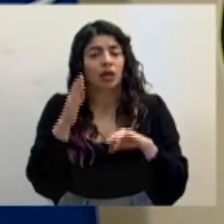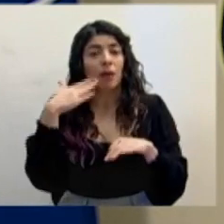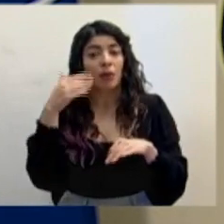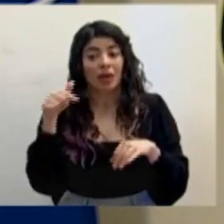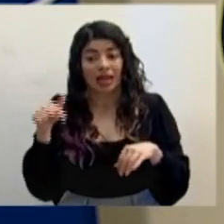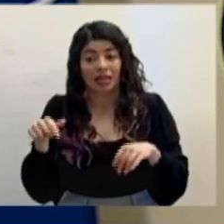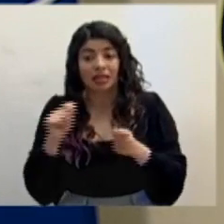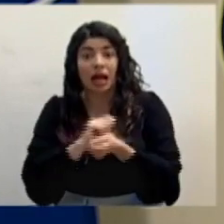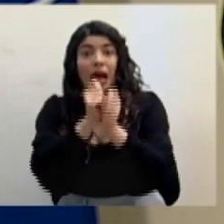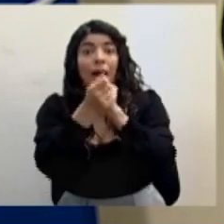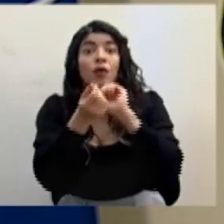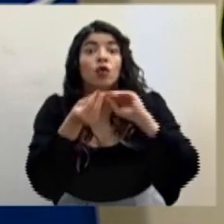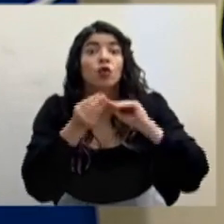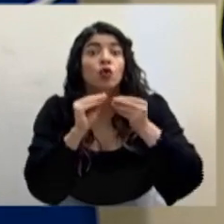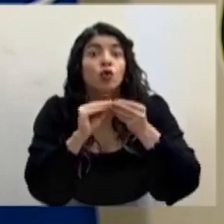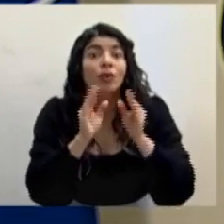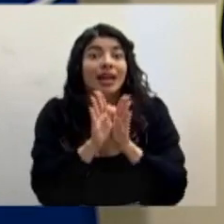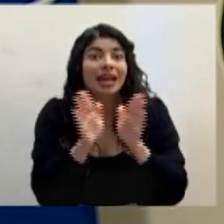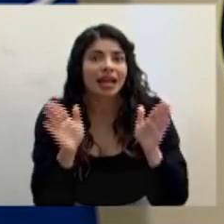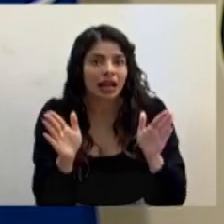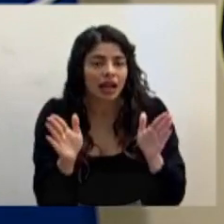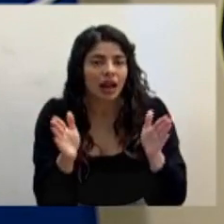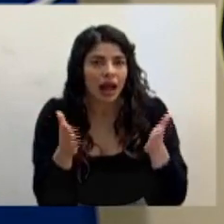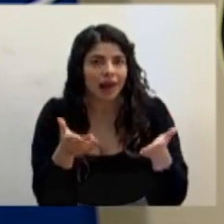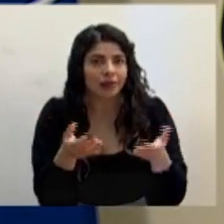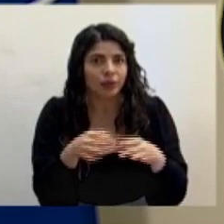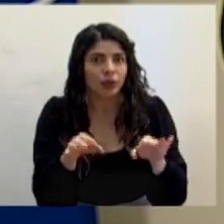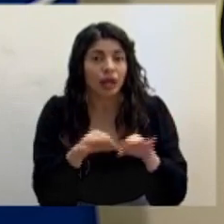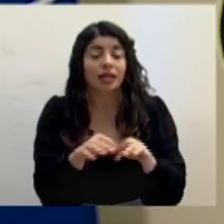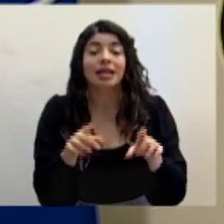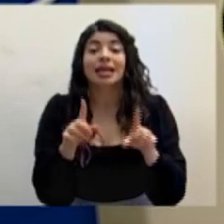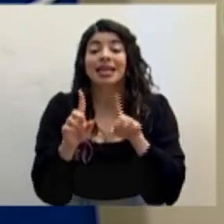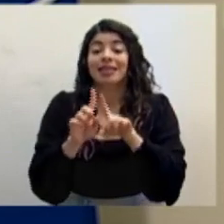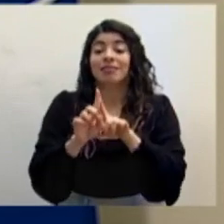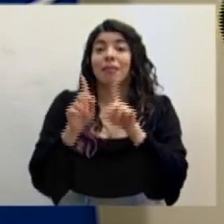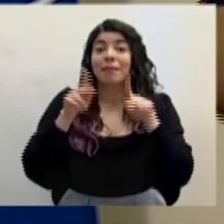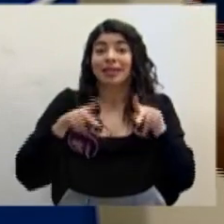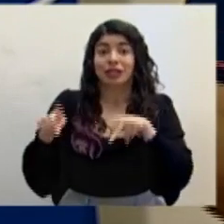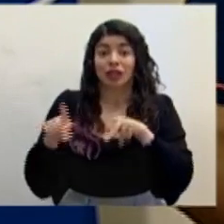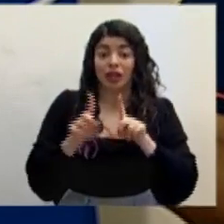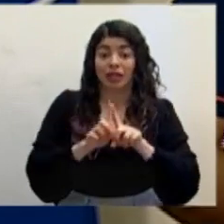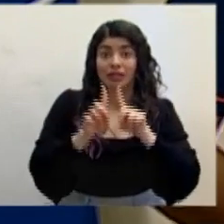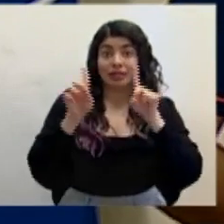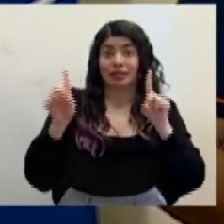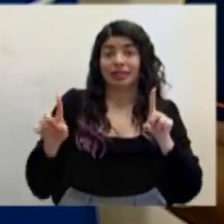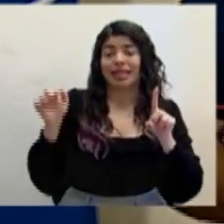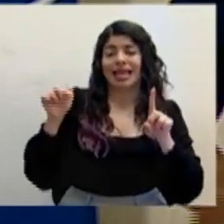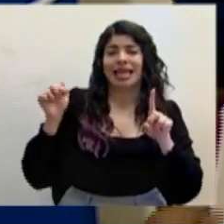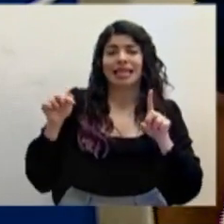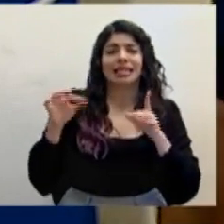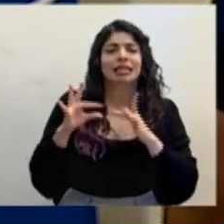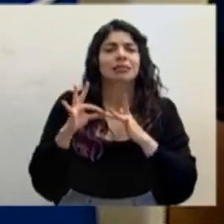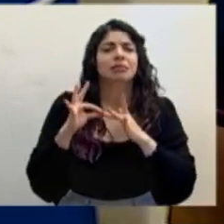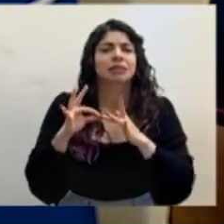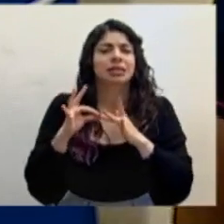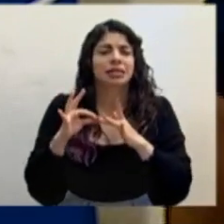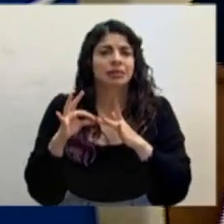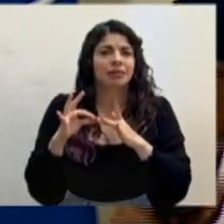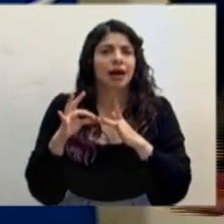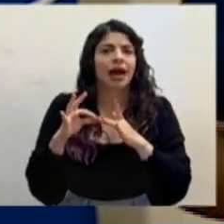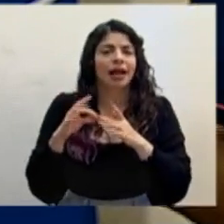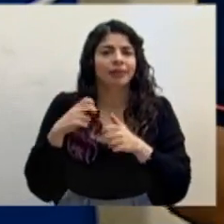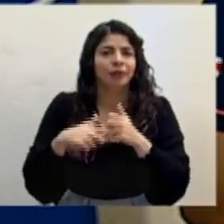esto en números absolutos. Y el distanciamiento sigue siendo nuestra principal limitación en cuanto a las